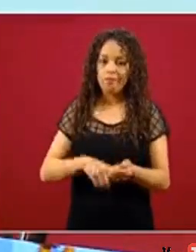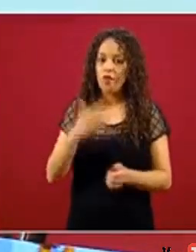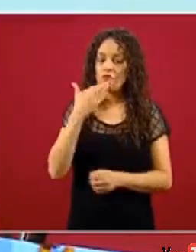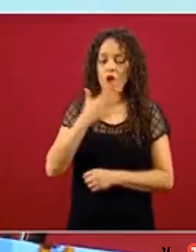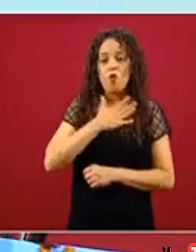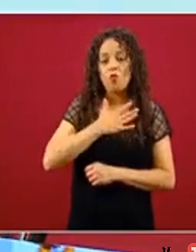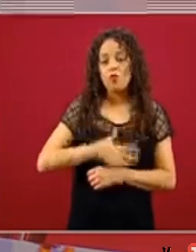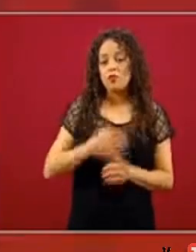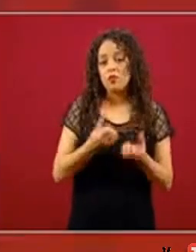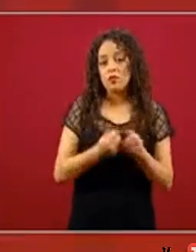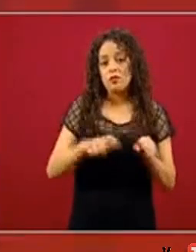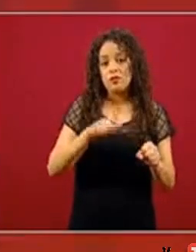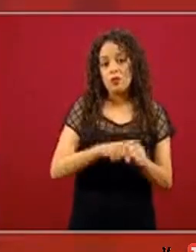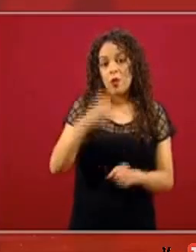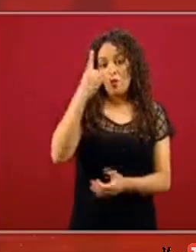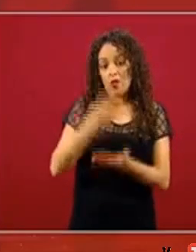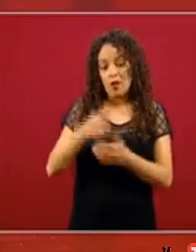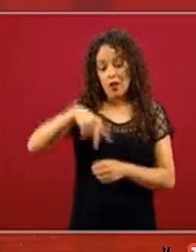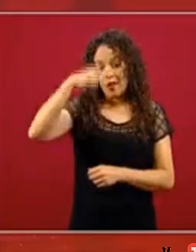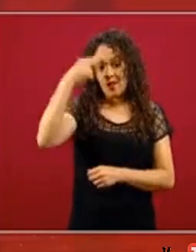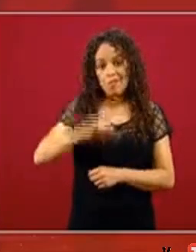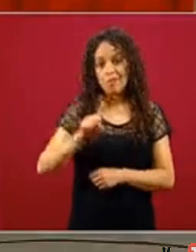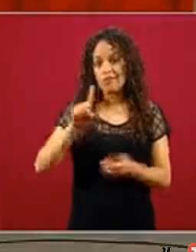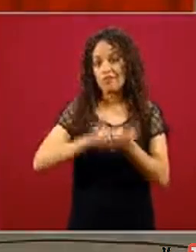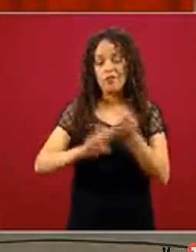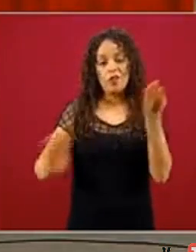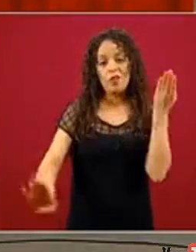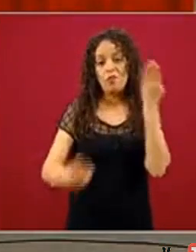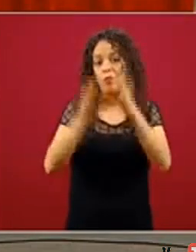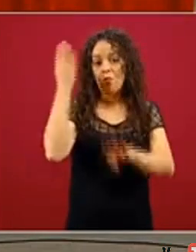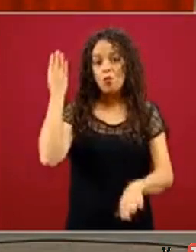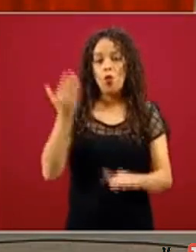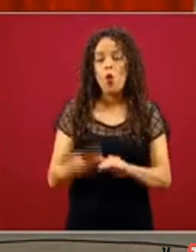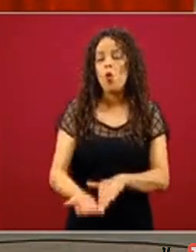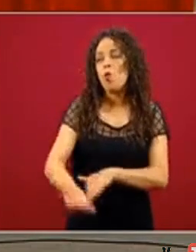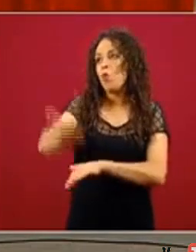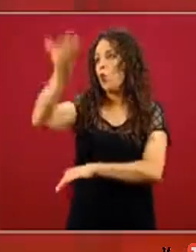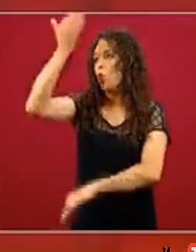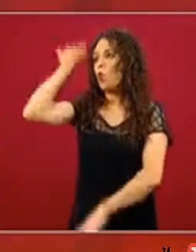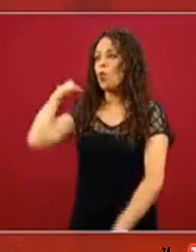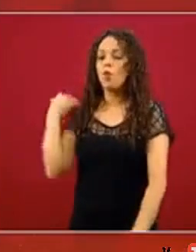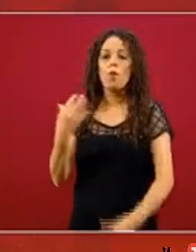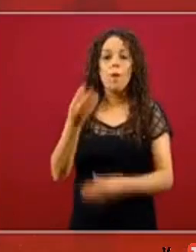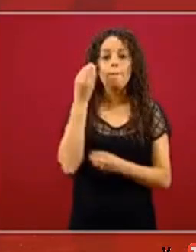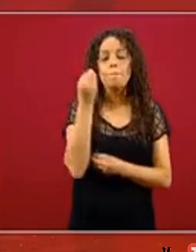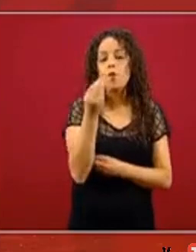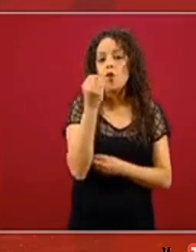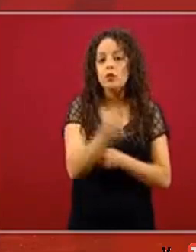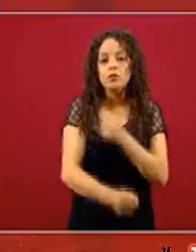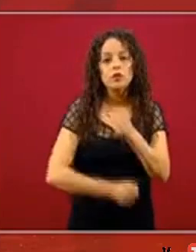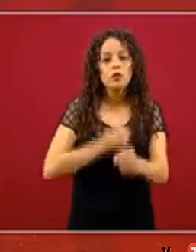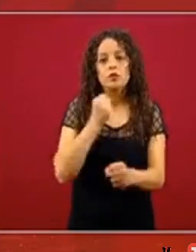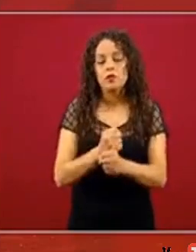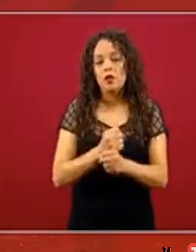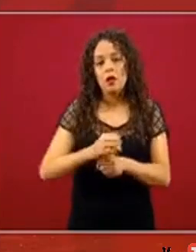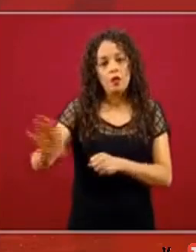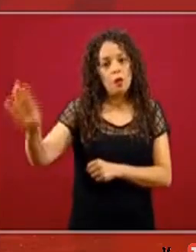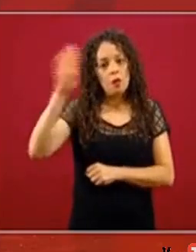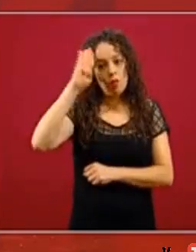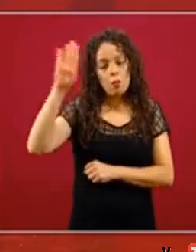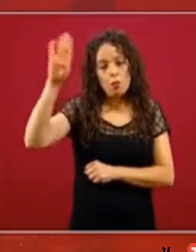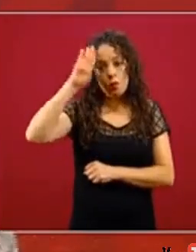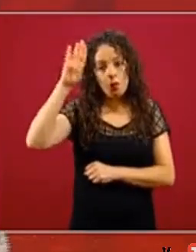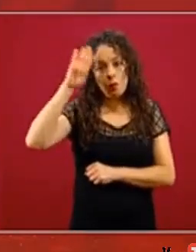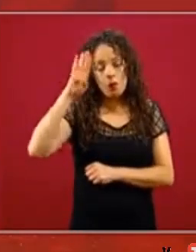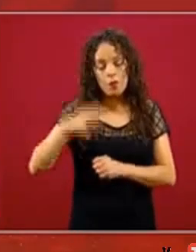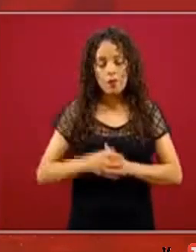México, sino el mundo entero desde hace décadas, siglos de hecho. Ahora, lo que sí se puede es